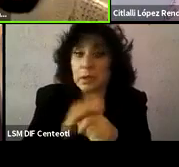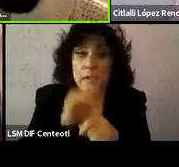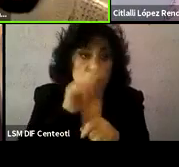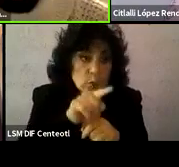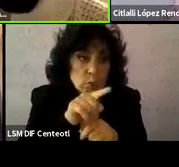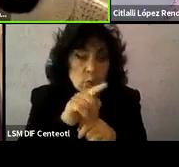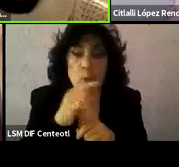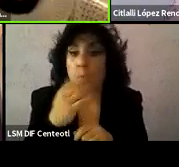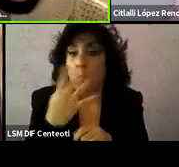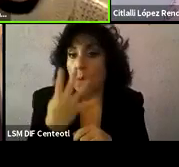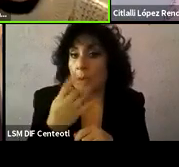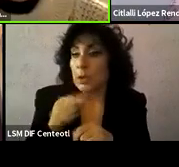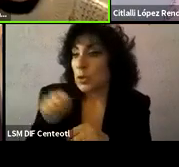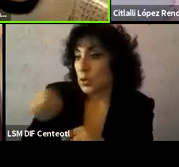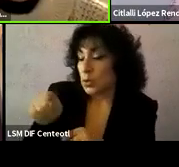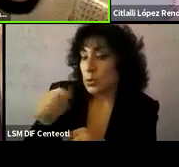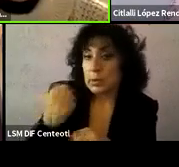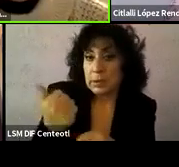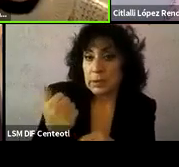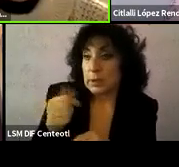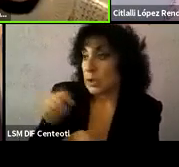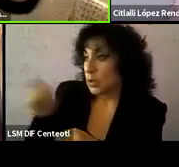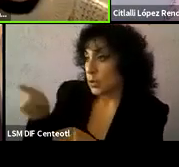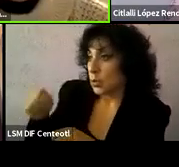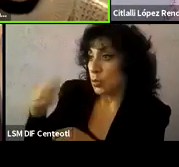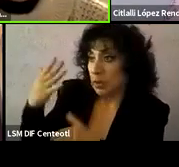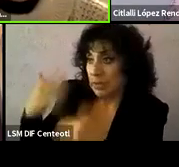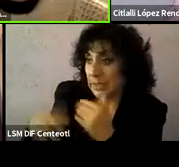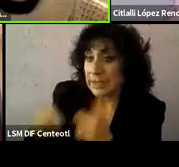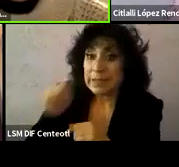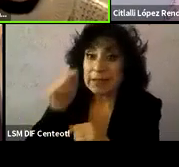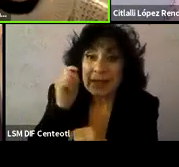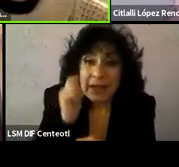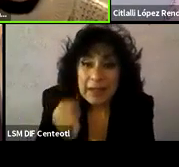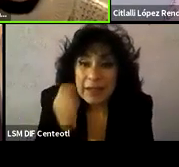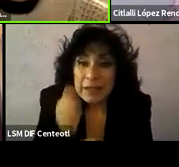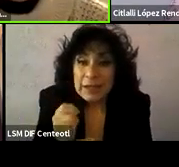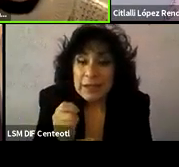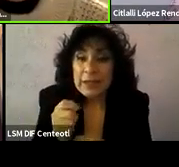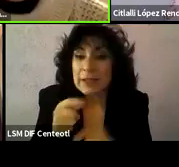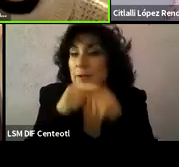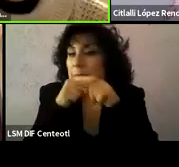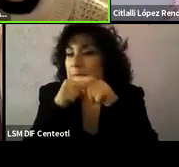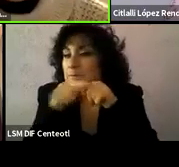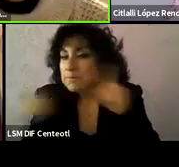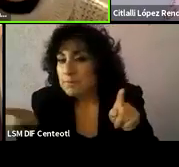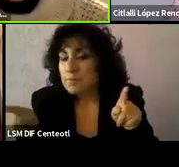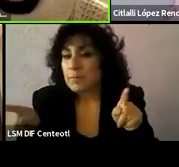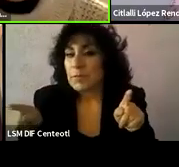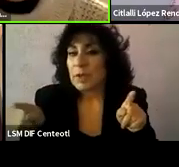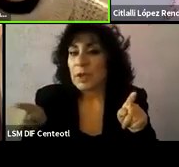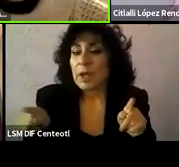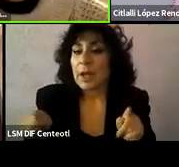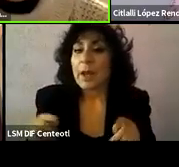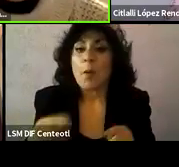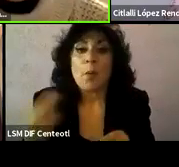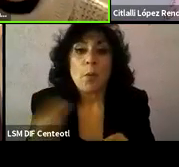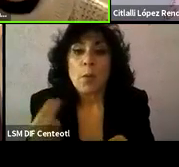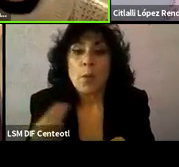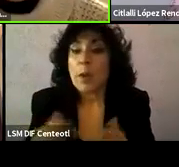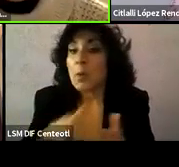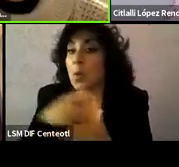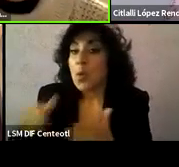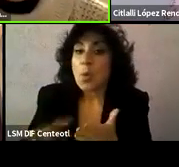10, ya pone una diferencia. Entonces, lo que ellas pedían eran espacios para solamente poder ser amigas y amigos, porque, por ejemplo, en la clase